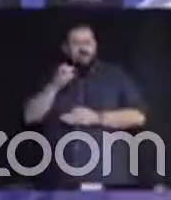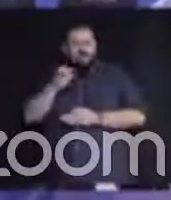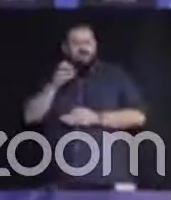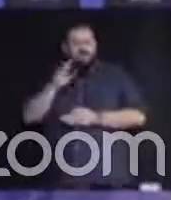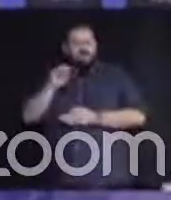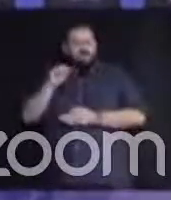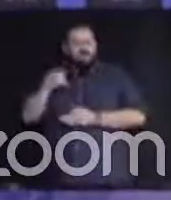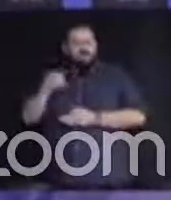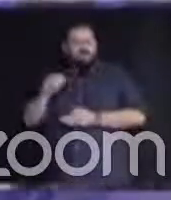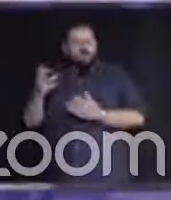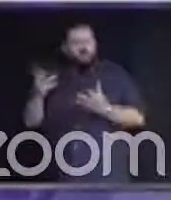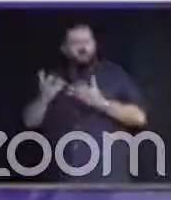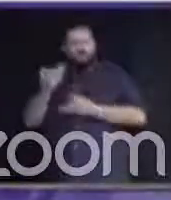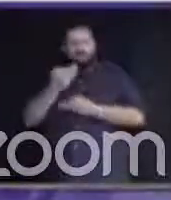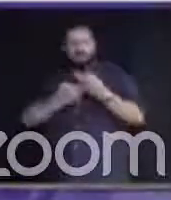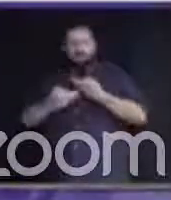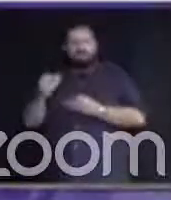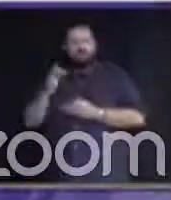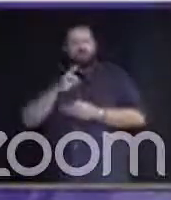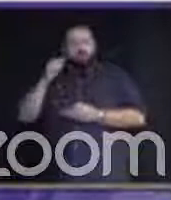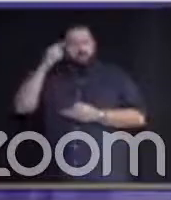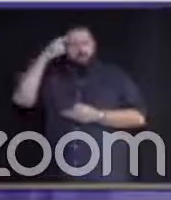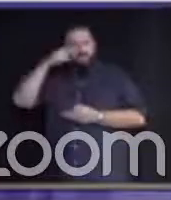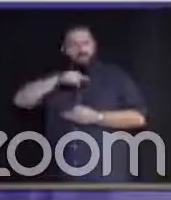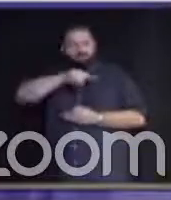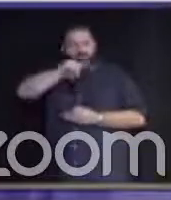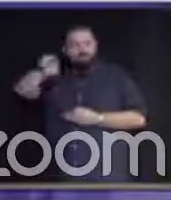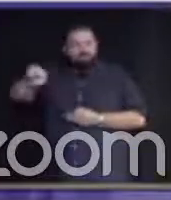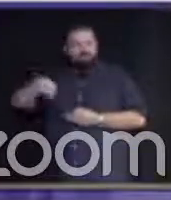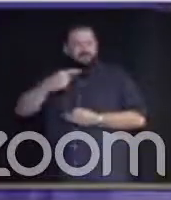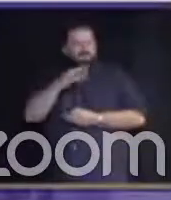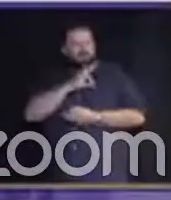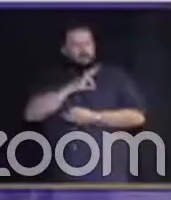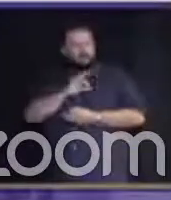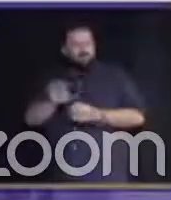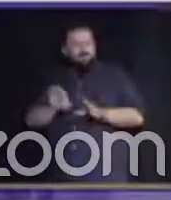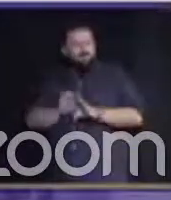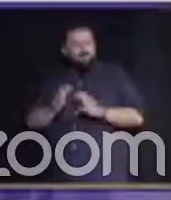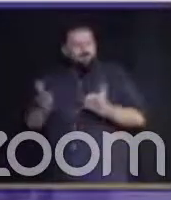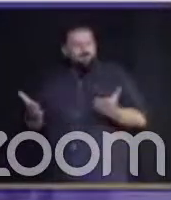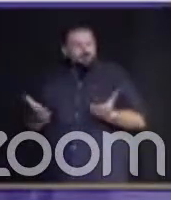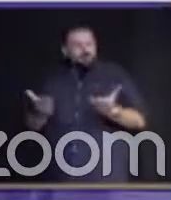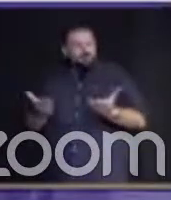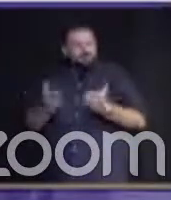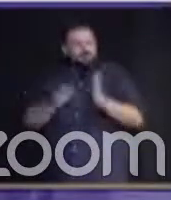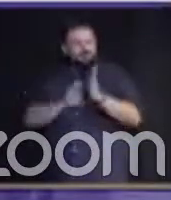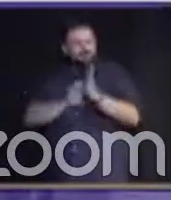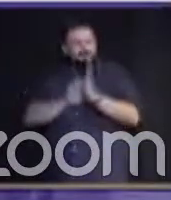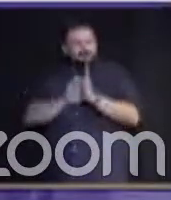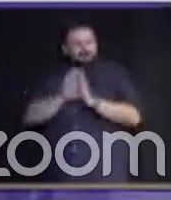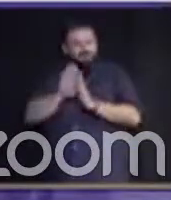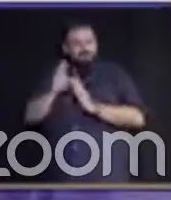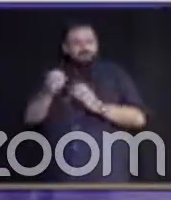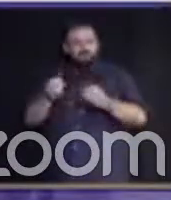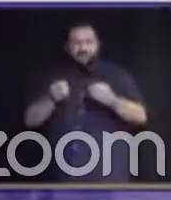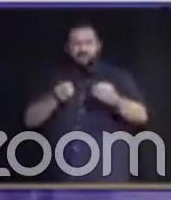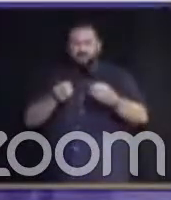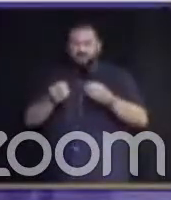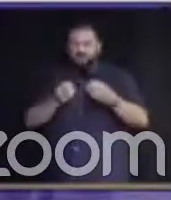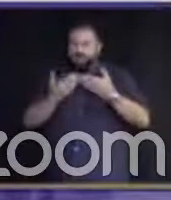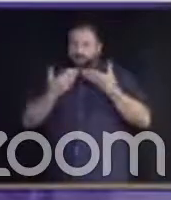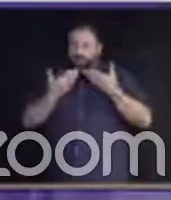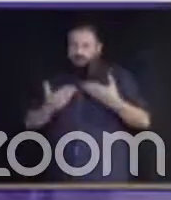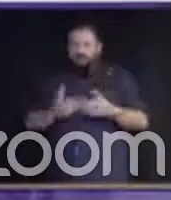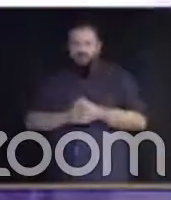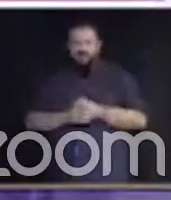bono es impulsarlos a ustedes a crecer, pero sobre todo a dar seguimiento, a voltear a ver a su organización. No hay